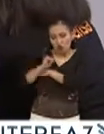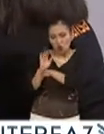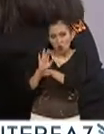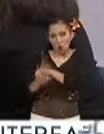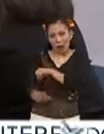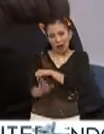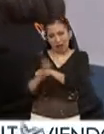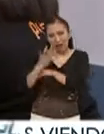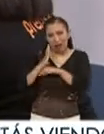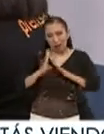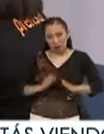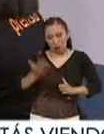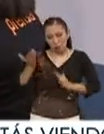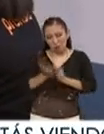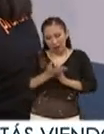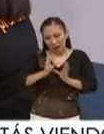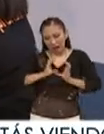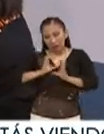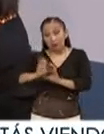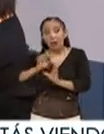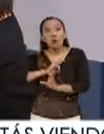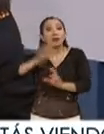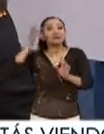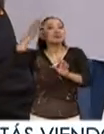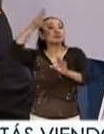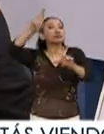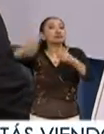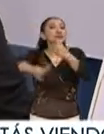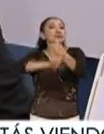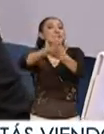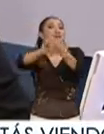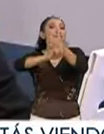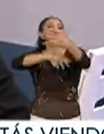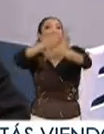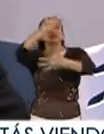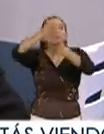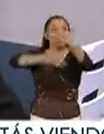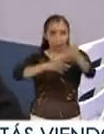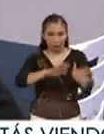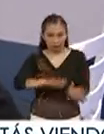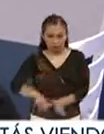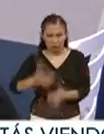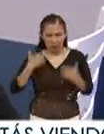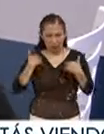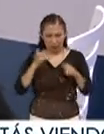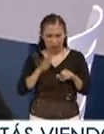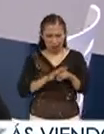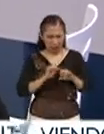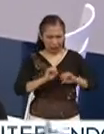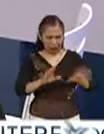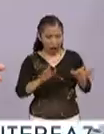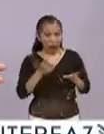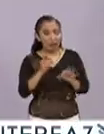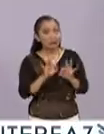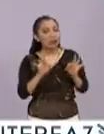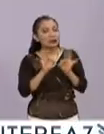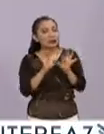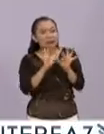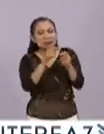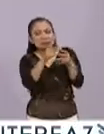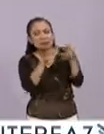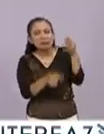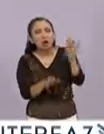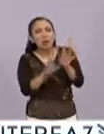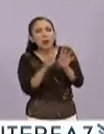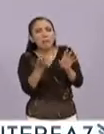órganos, porque si no esto puede ser contraproducente. Claro. Y es que, bueno, para poder entender esto es importante especificar